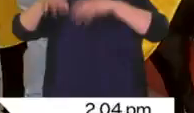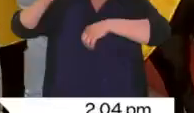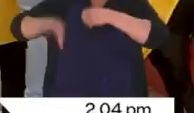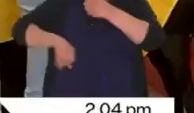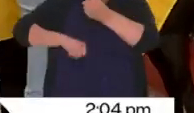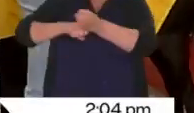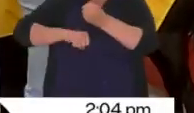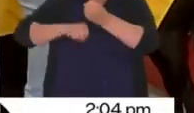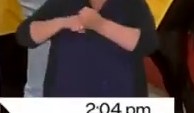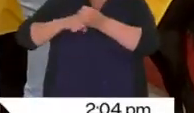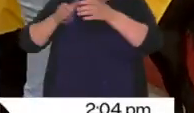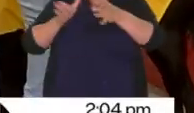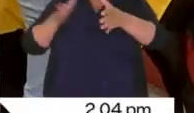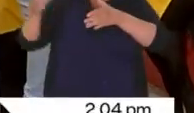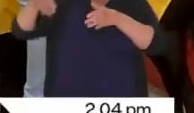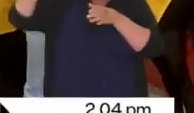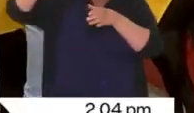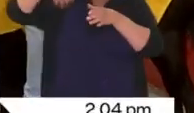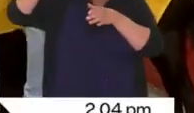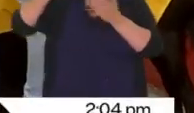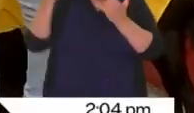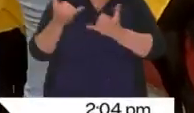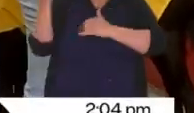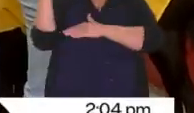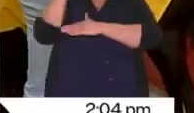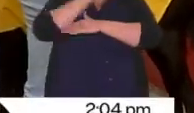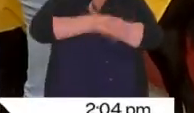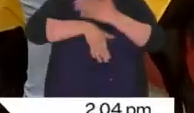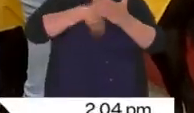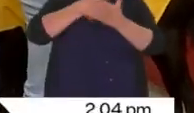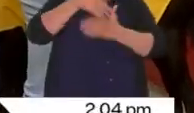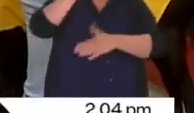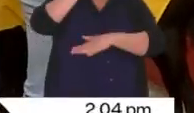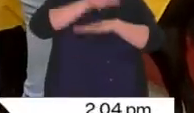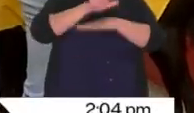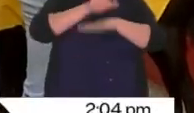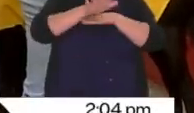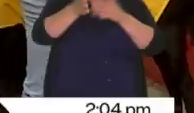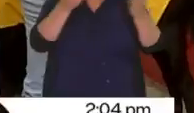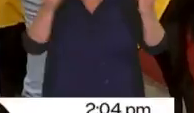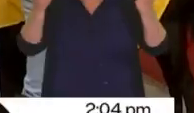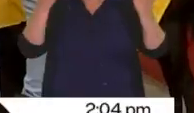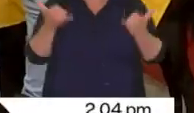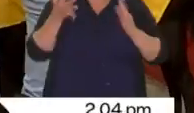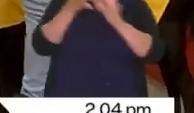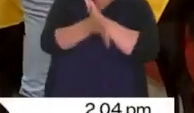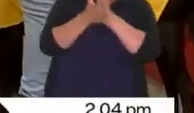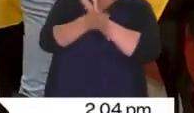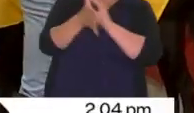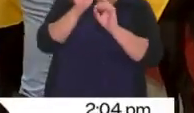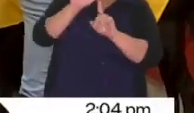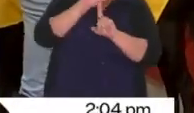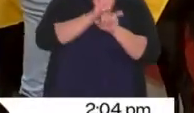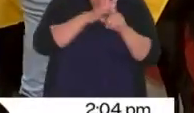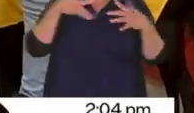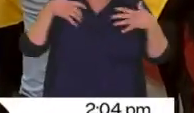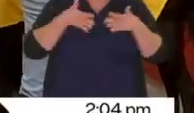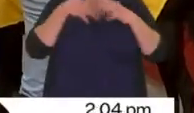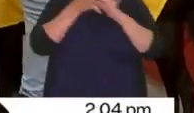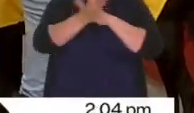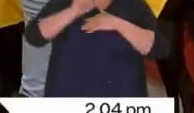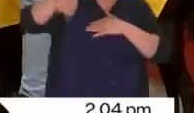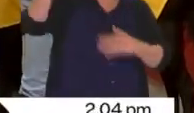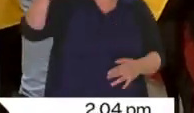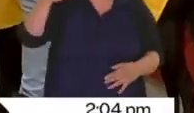esta urna de donaciones los va a estar esperando hoy hasta las 5 de la tarde anímense y vengan Eso es todo por hoy en tulado animal yo los espero el próximo fin de